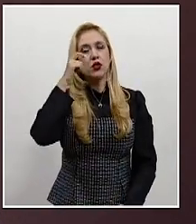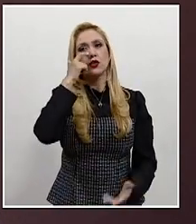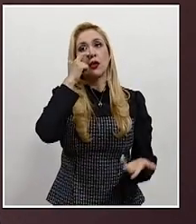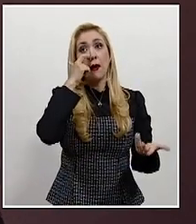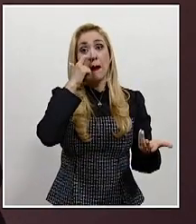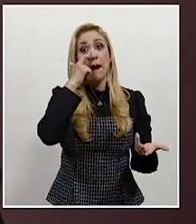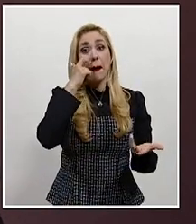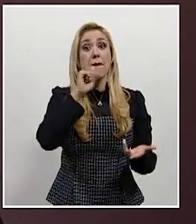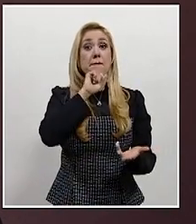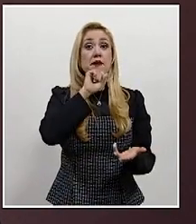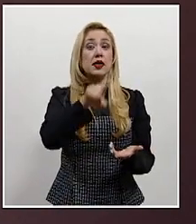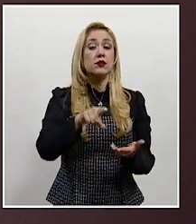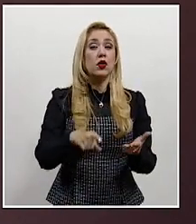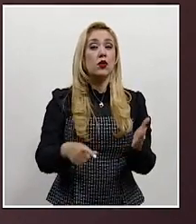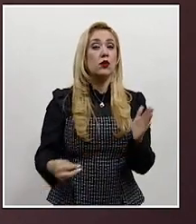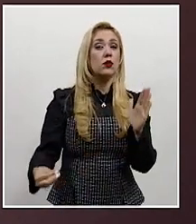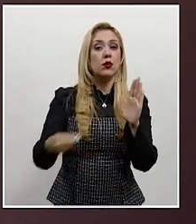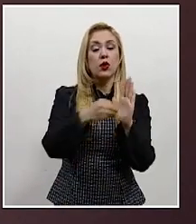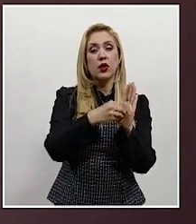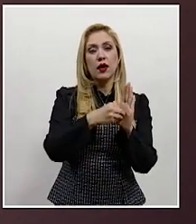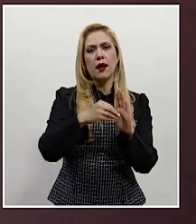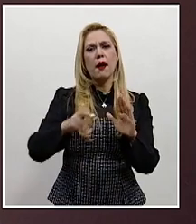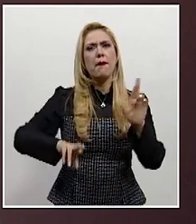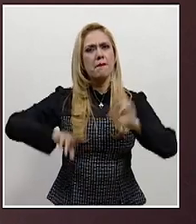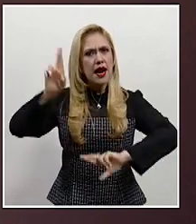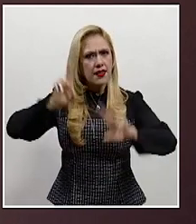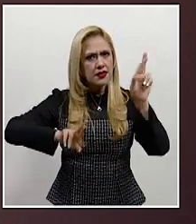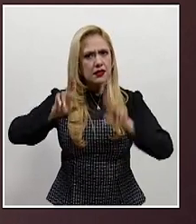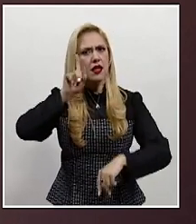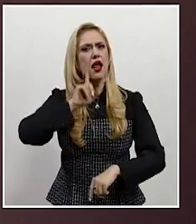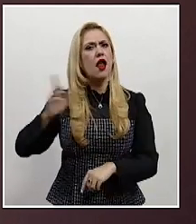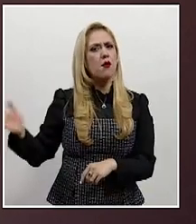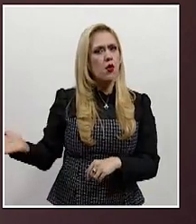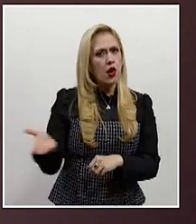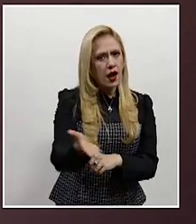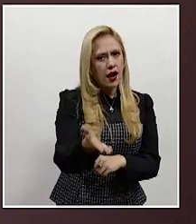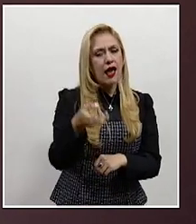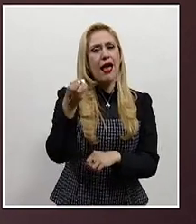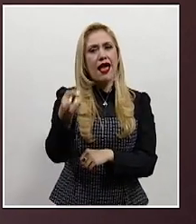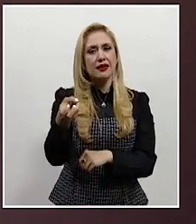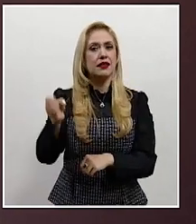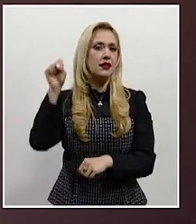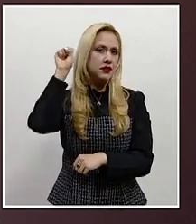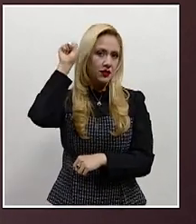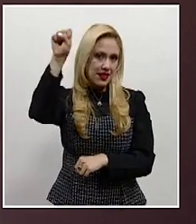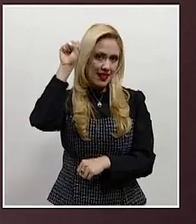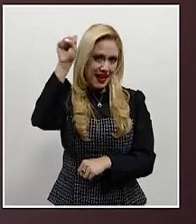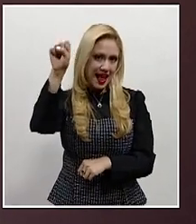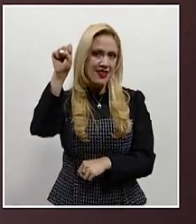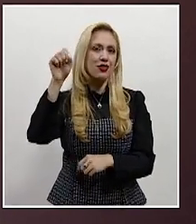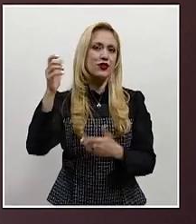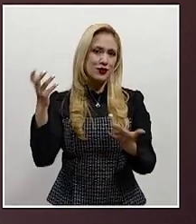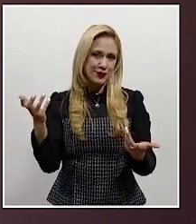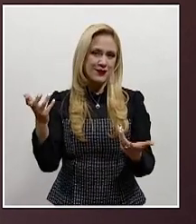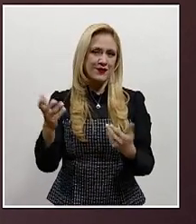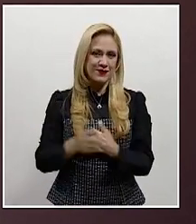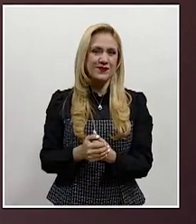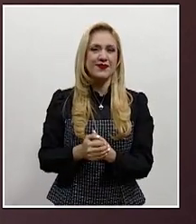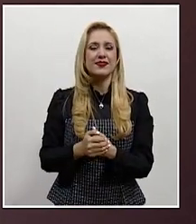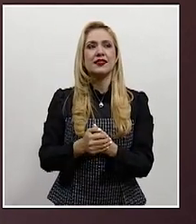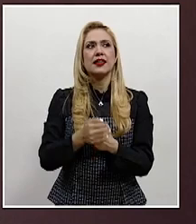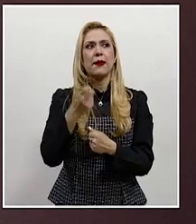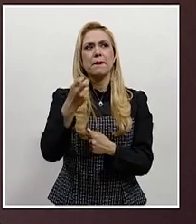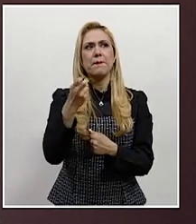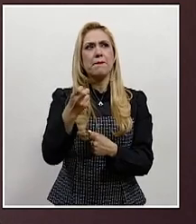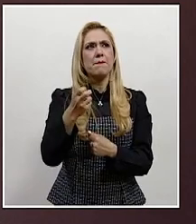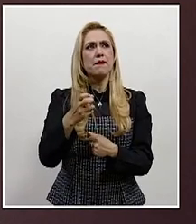la que también se agrega el componente de participación de la mujer en esa representatividad que ya aquí se ha destacado.